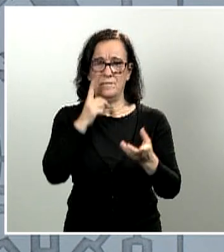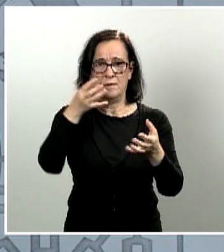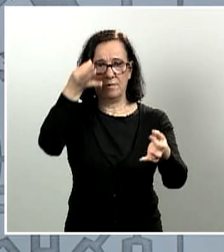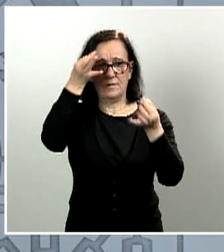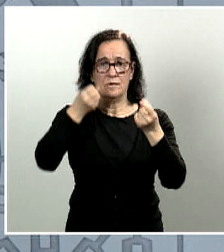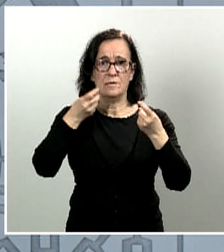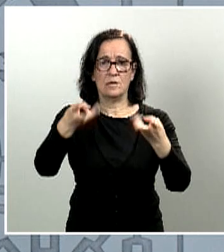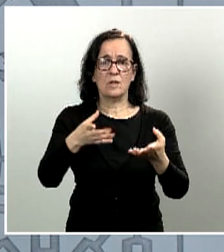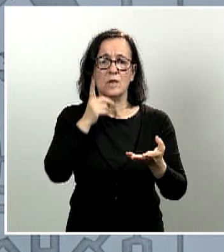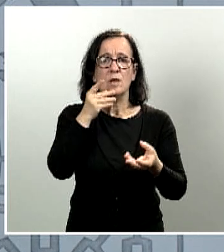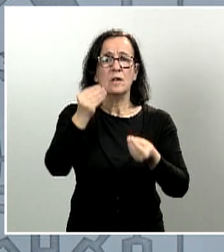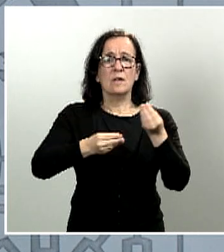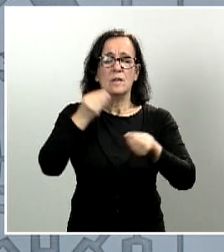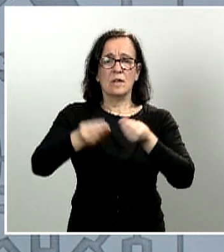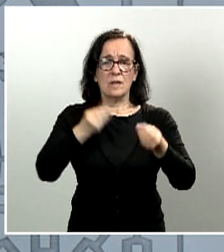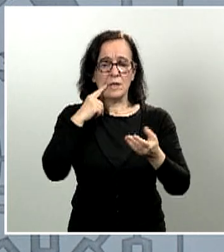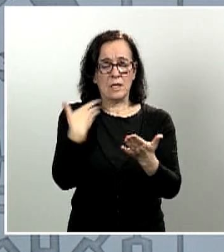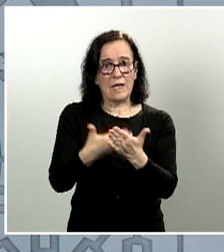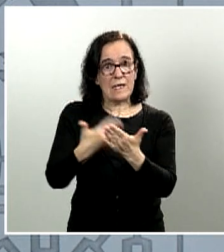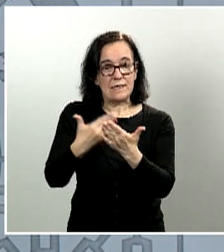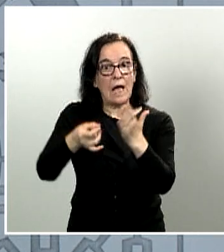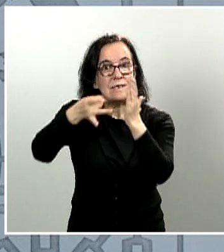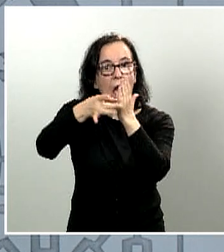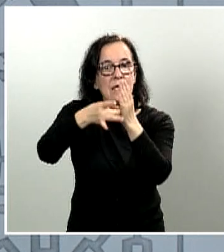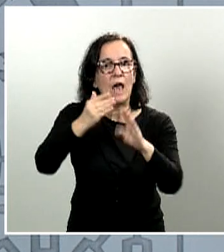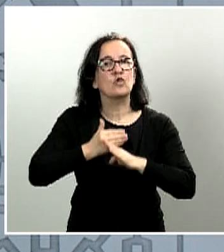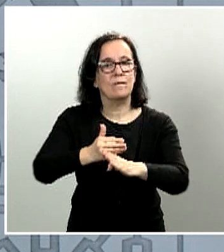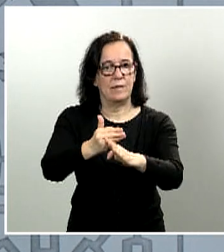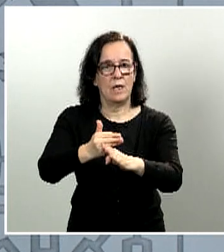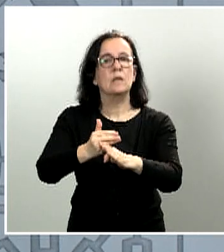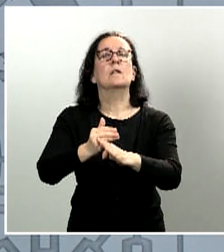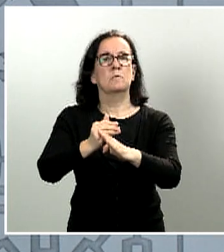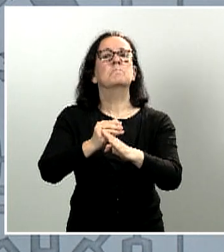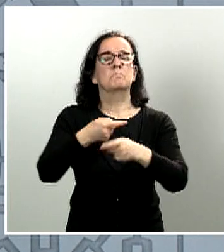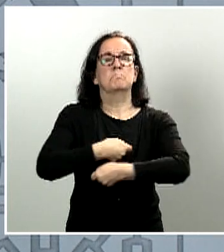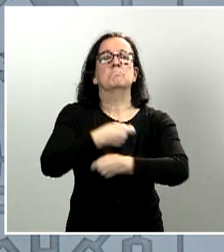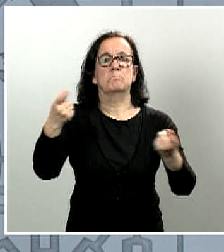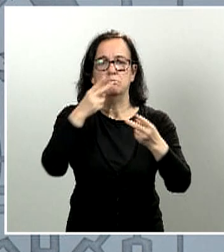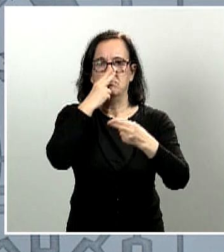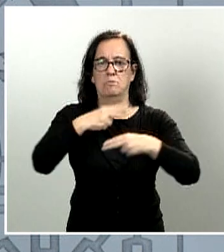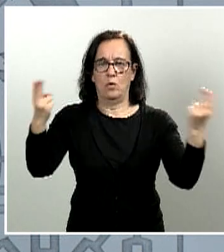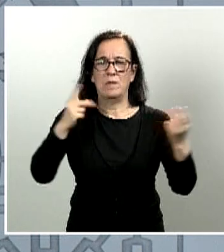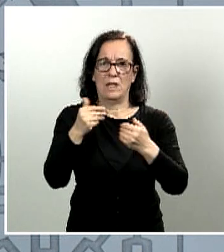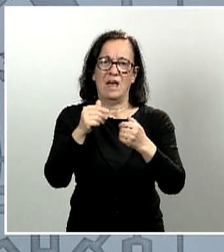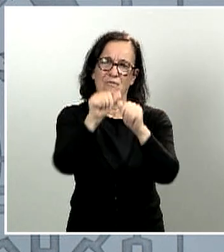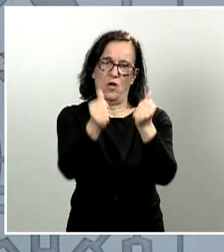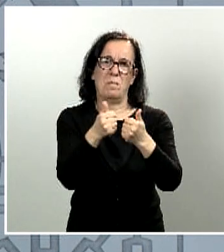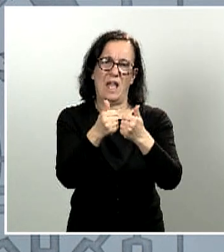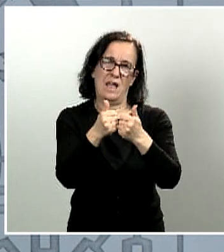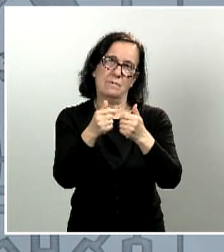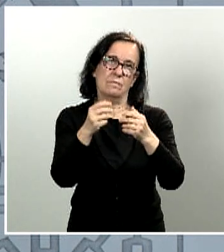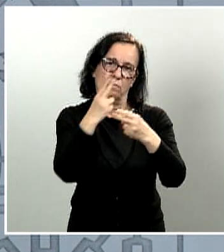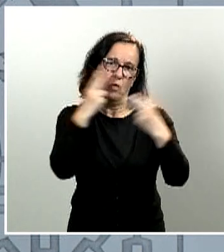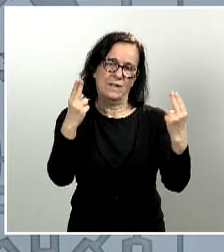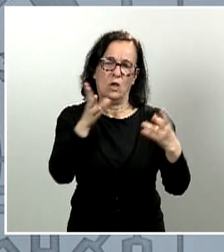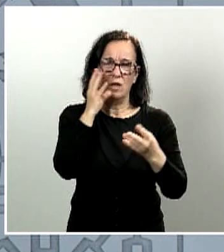cuando se tenga una garantía de calidad suficiente se dispondrá de ellos de forma abierta, pero sí que, aunque puede ser que en